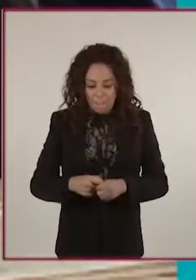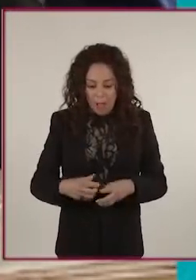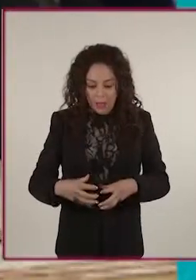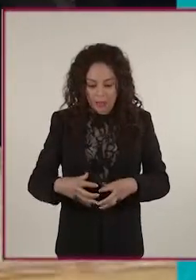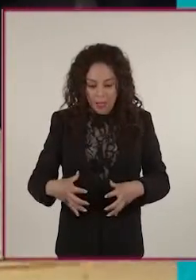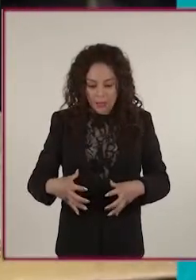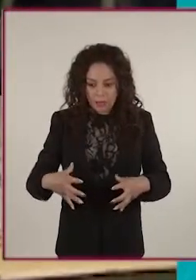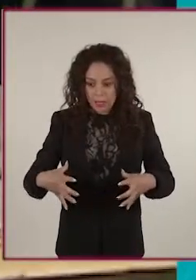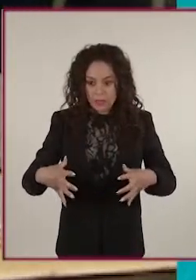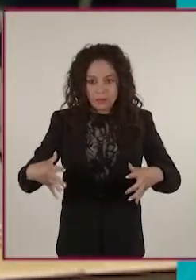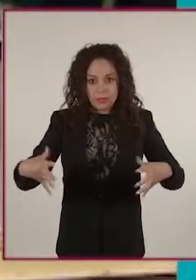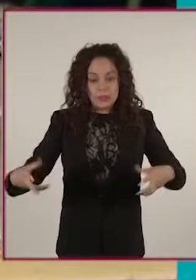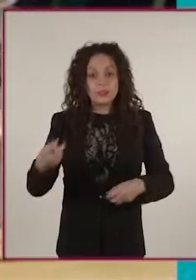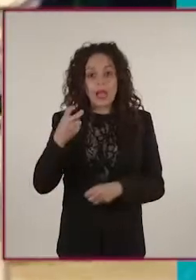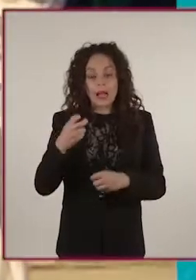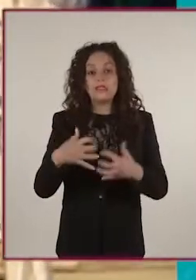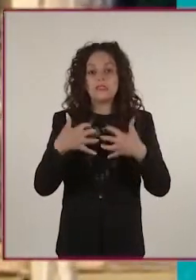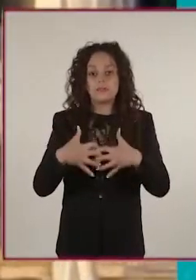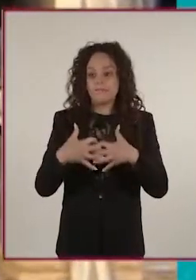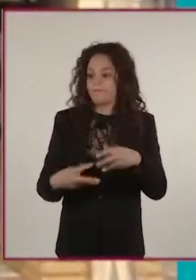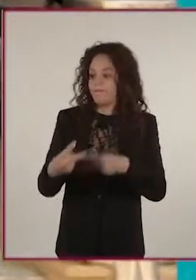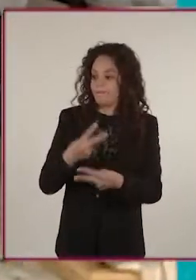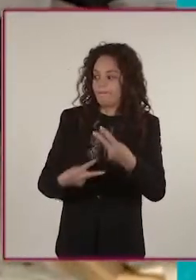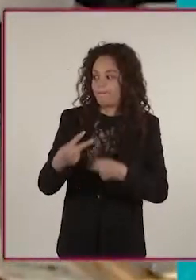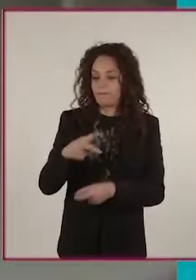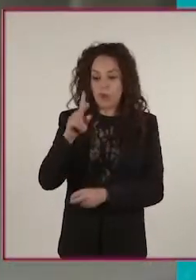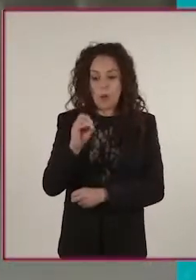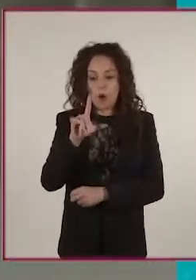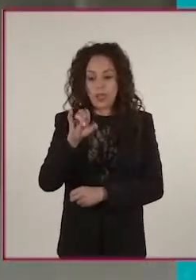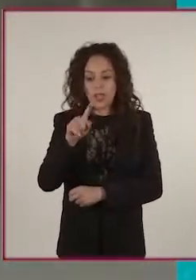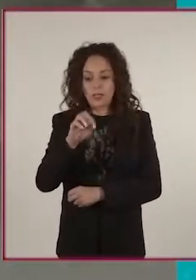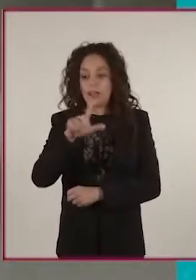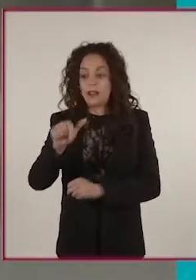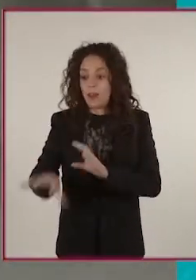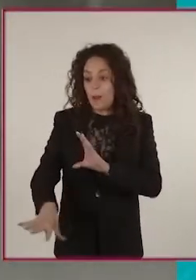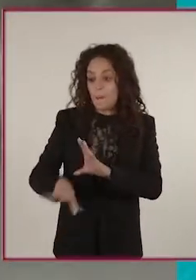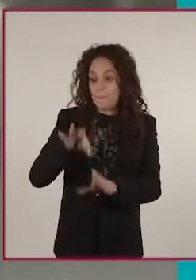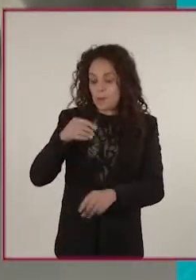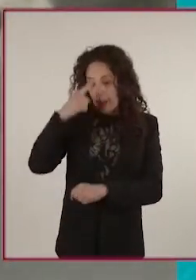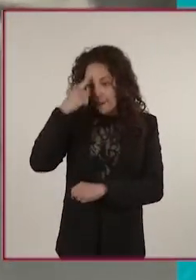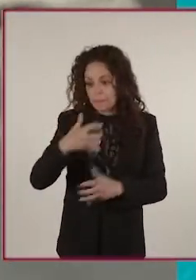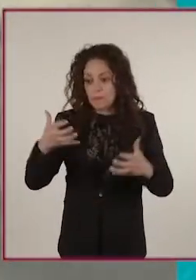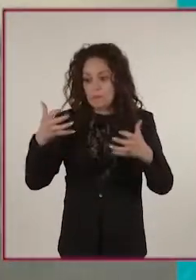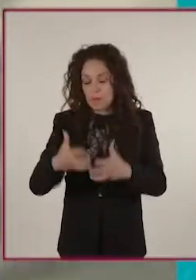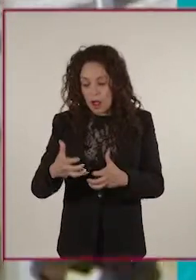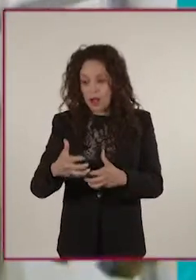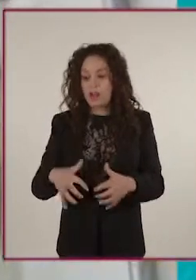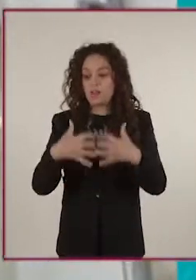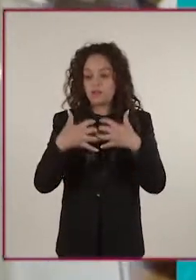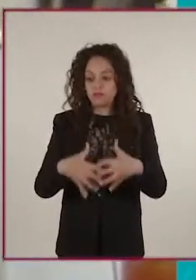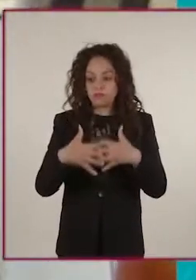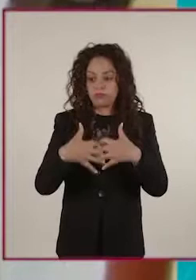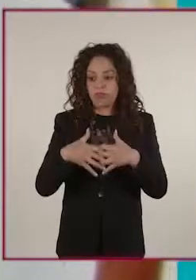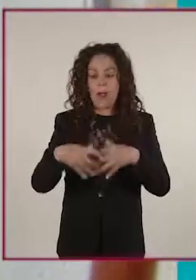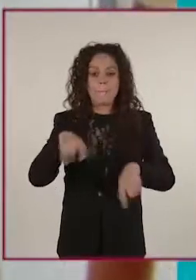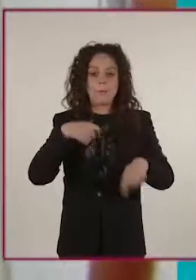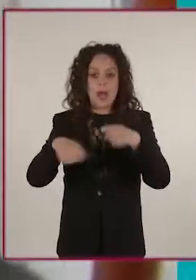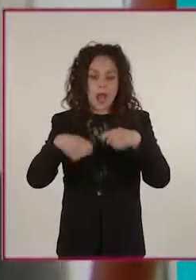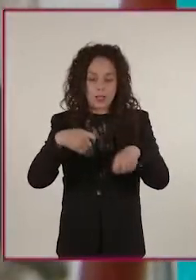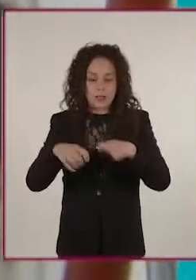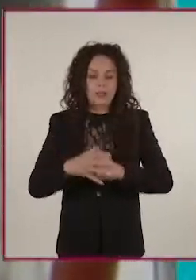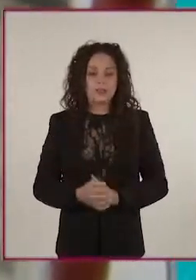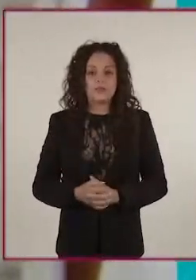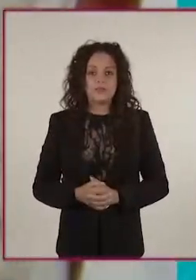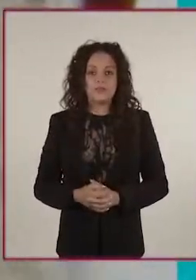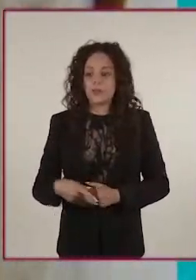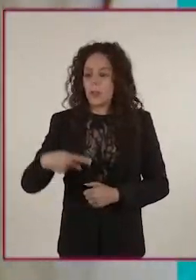a producir el poliéster, que después nosotros podemos extraer y a partir de ahí hacer productos de plástico degradables, ¿no? Pero esta bacteria,